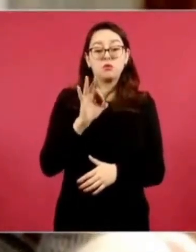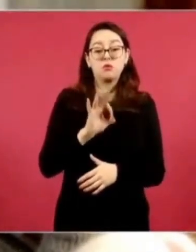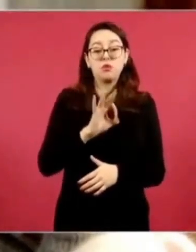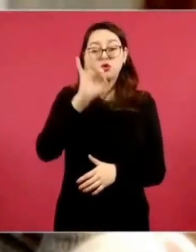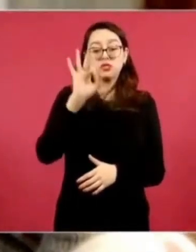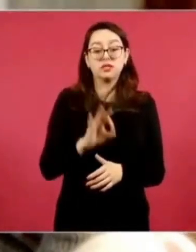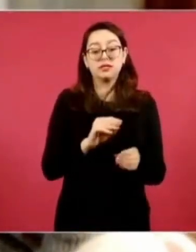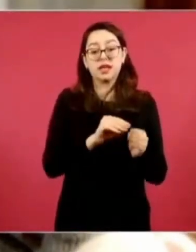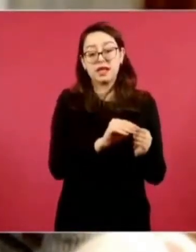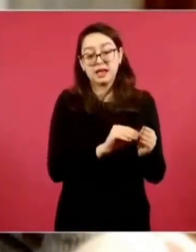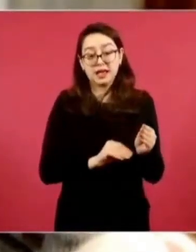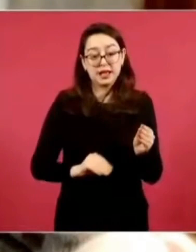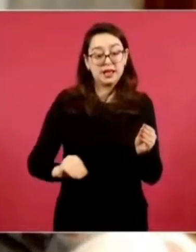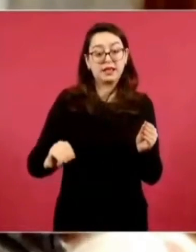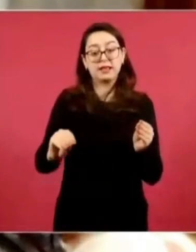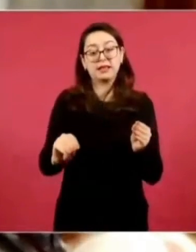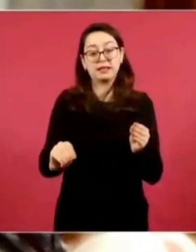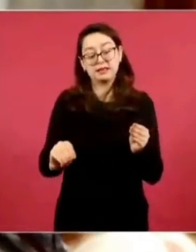ONG.